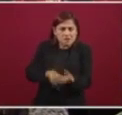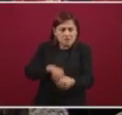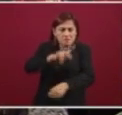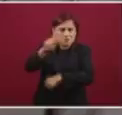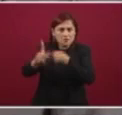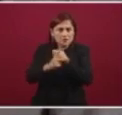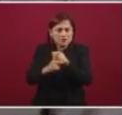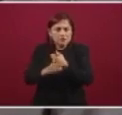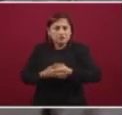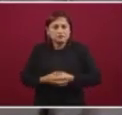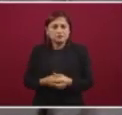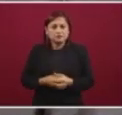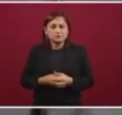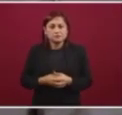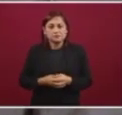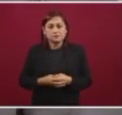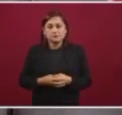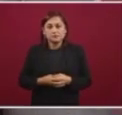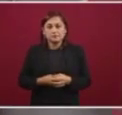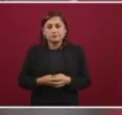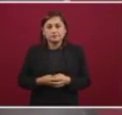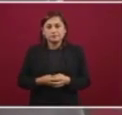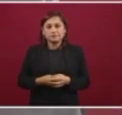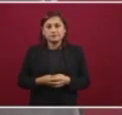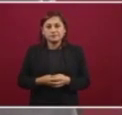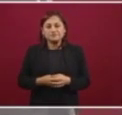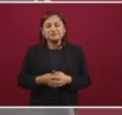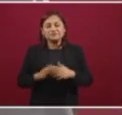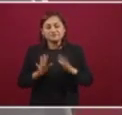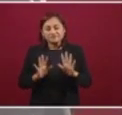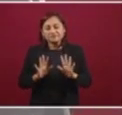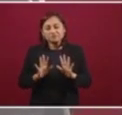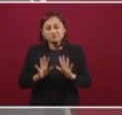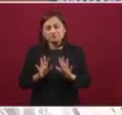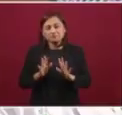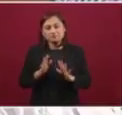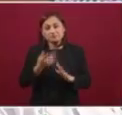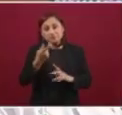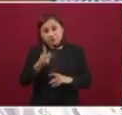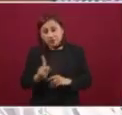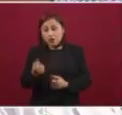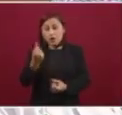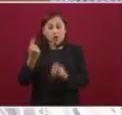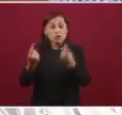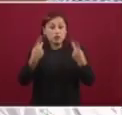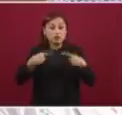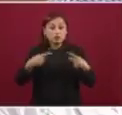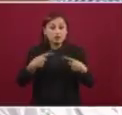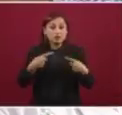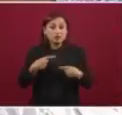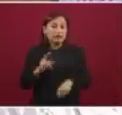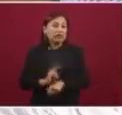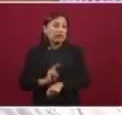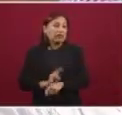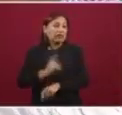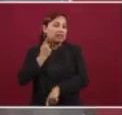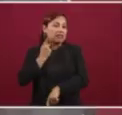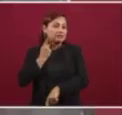Me refiero a los que se hacen pasar por políticos, pues. Entonces, nada de